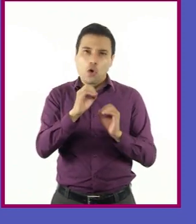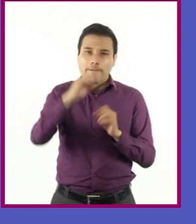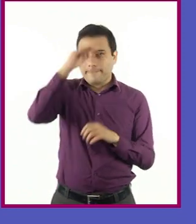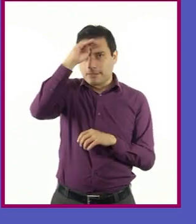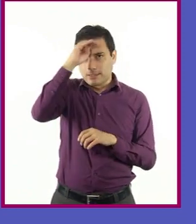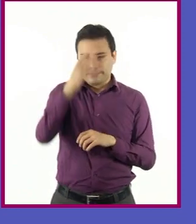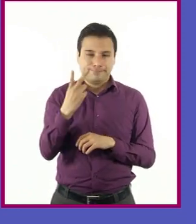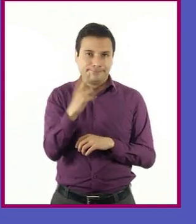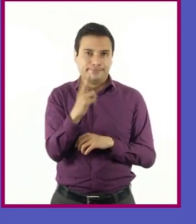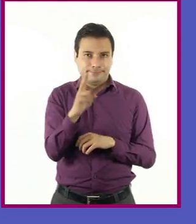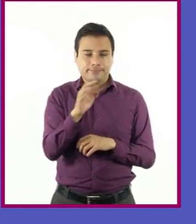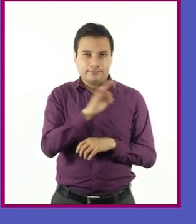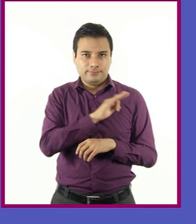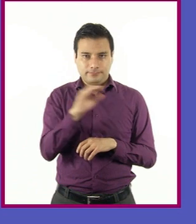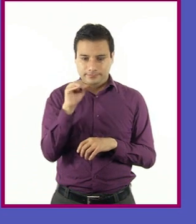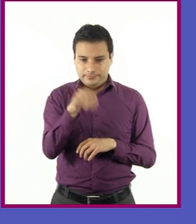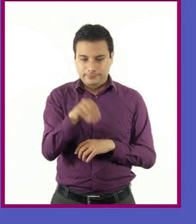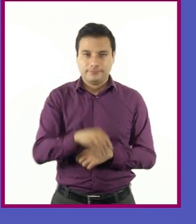historieta.